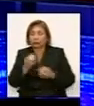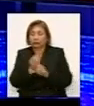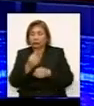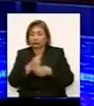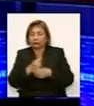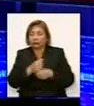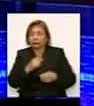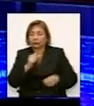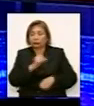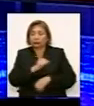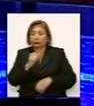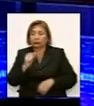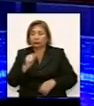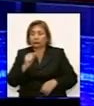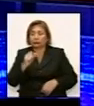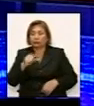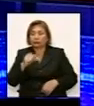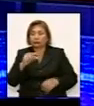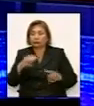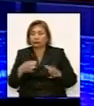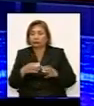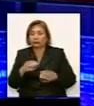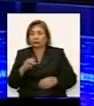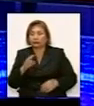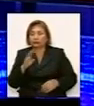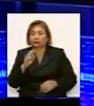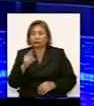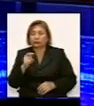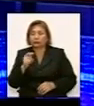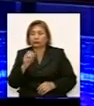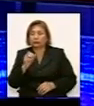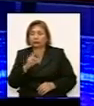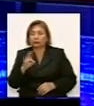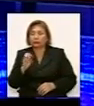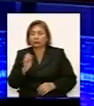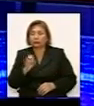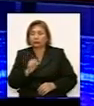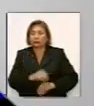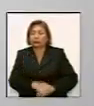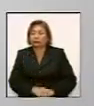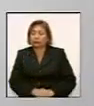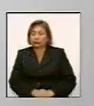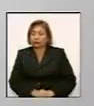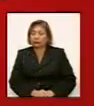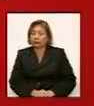sala Marta Hildebrand del edificio de comisiones Víctor Raúl Ayala Torres. Adelante.